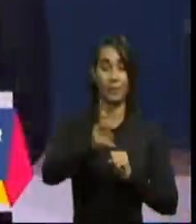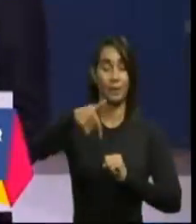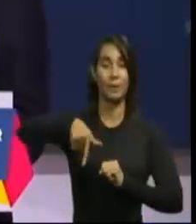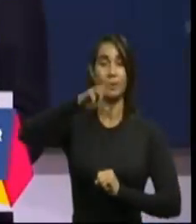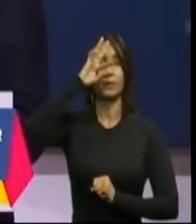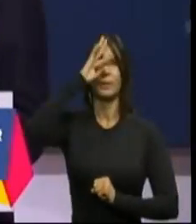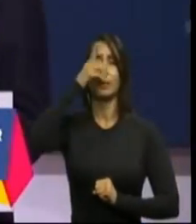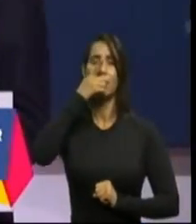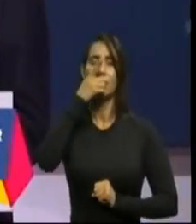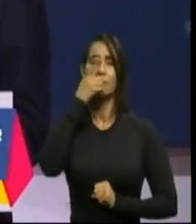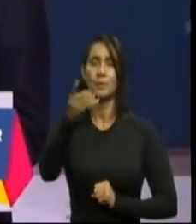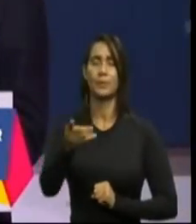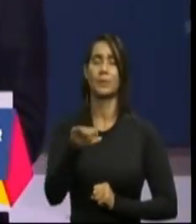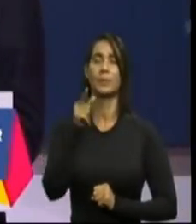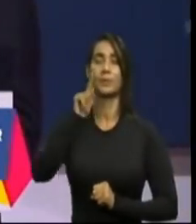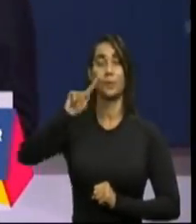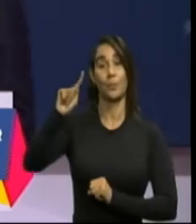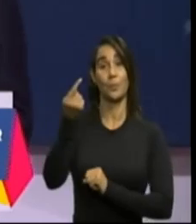continúa con el discurso.